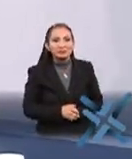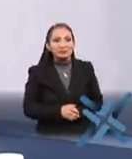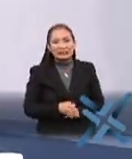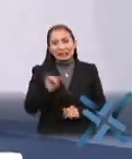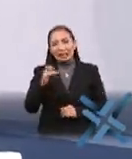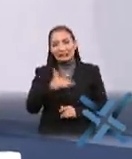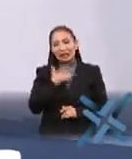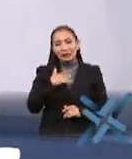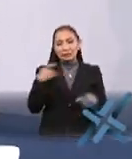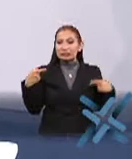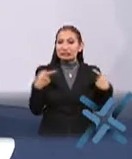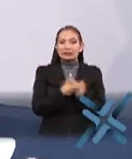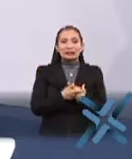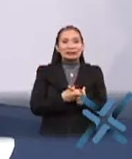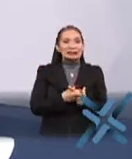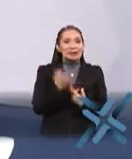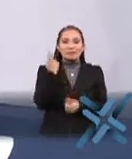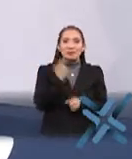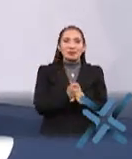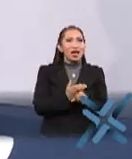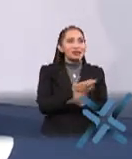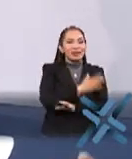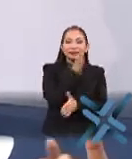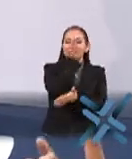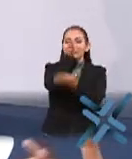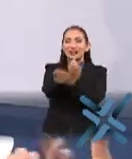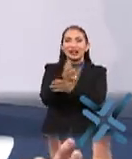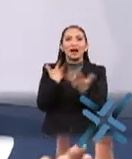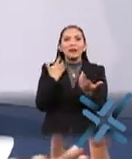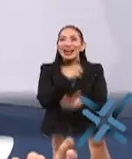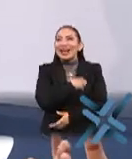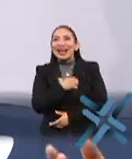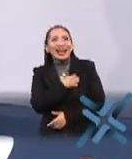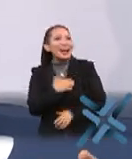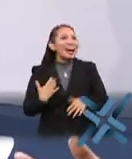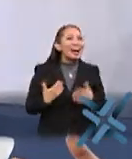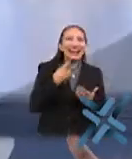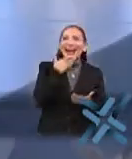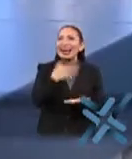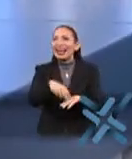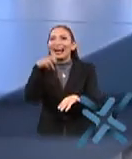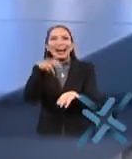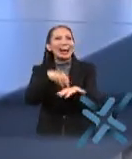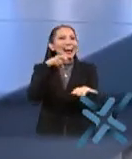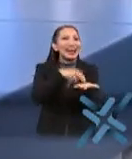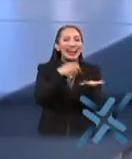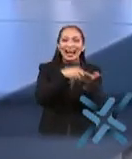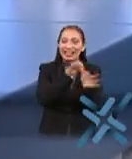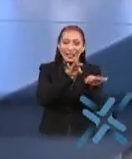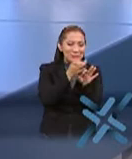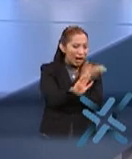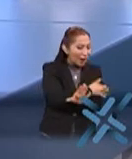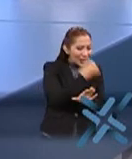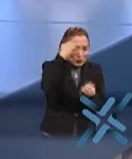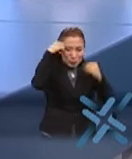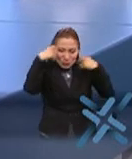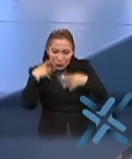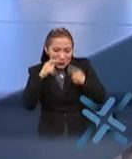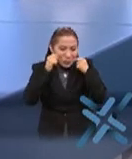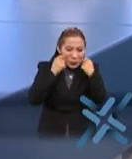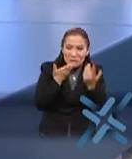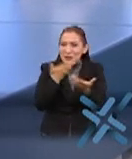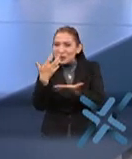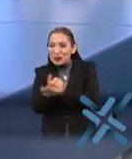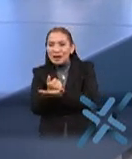Sí, son sentimientos encontrados. Al principio, cuando tú llegas, es una gran alegría el estar ahí, porque ves el fruto de tu esfuerzo, pero